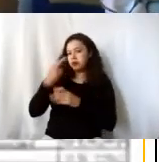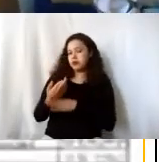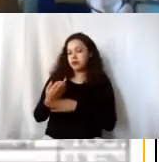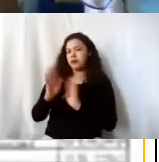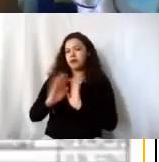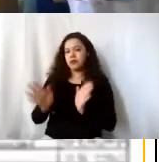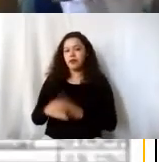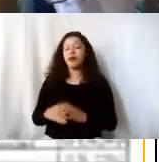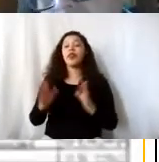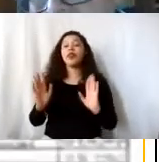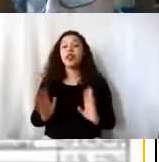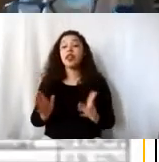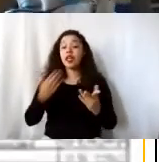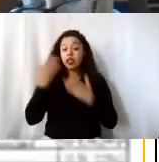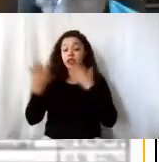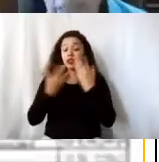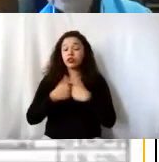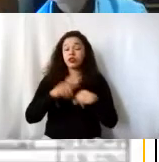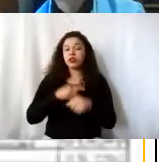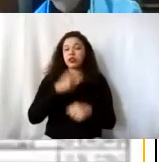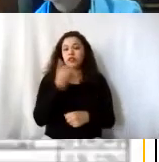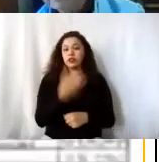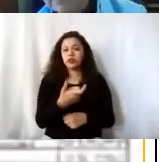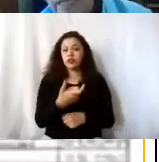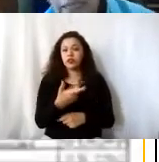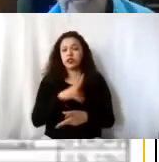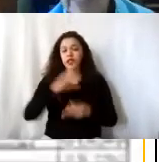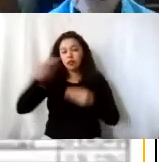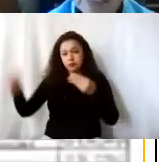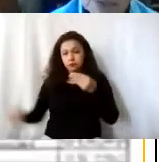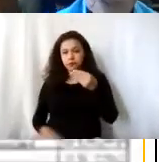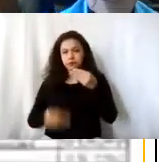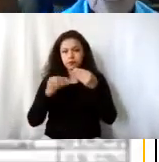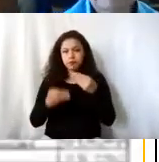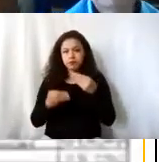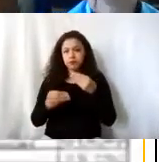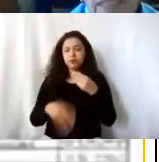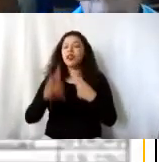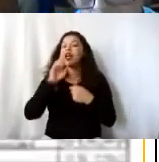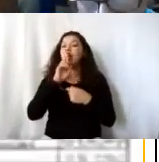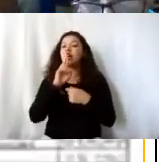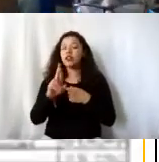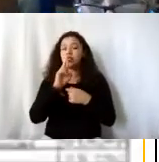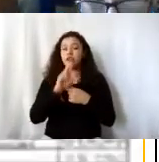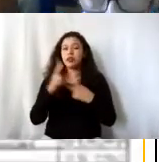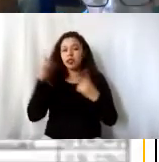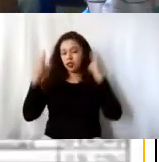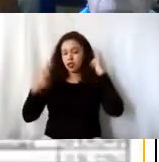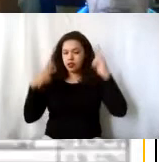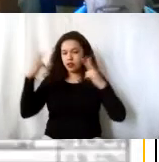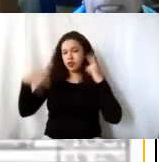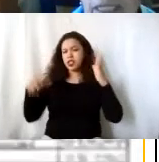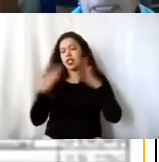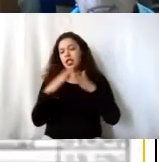junto a este estudio socioeconómico se anexaría el reporte de la visita